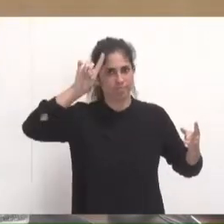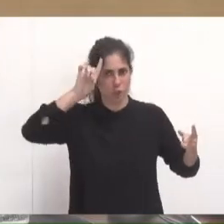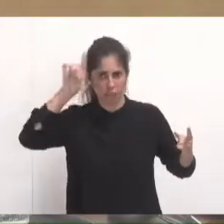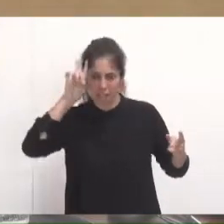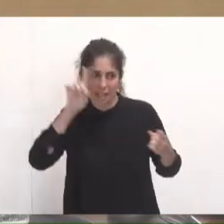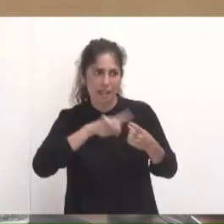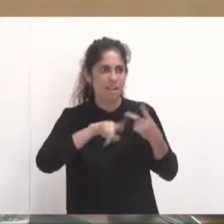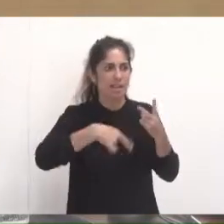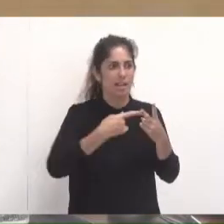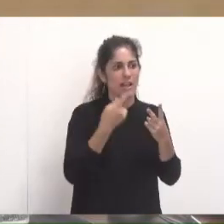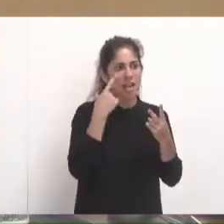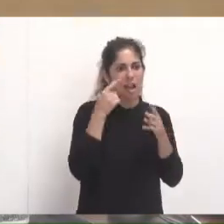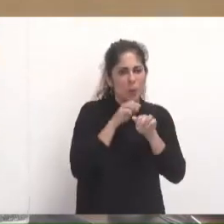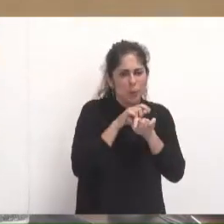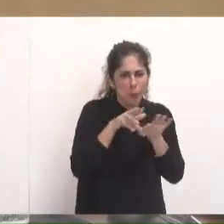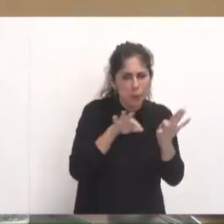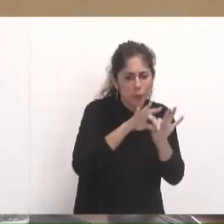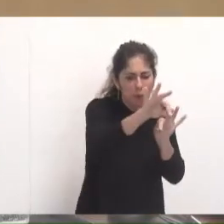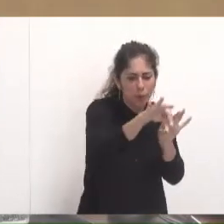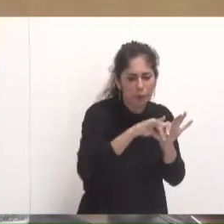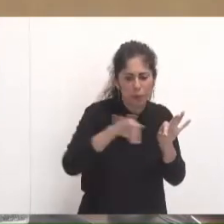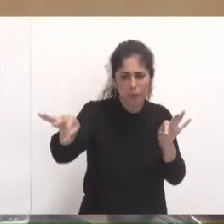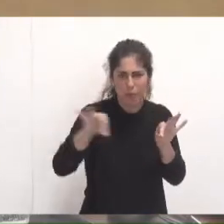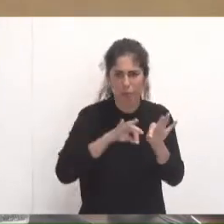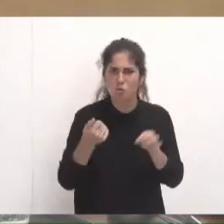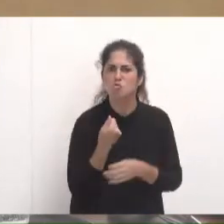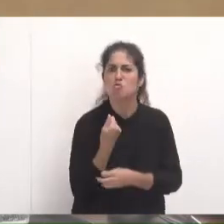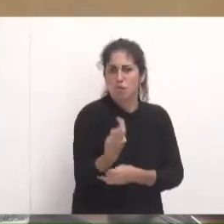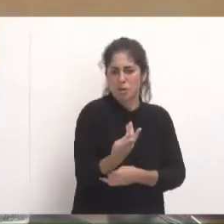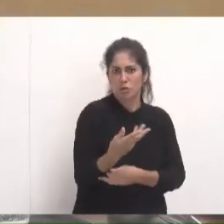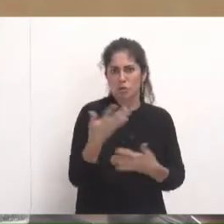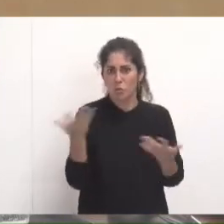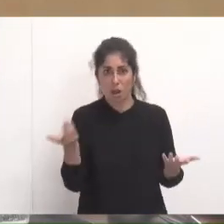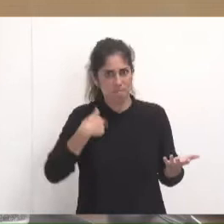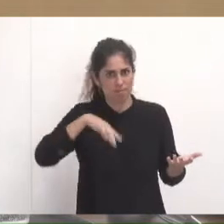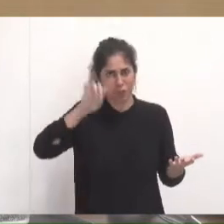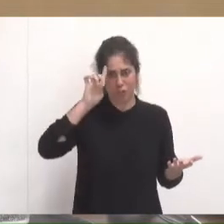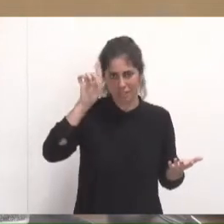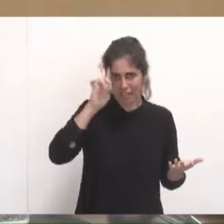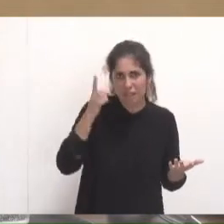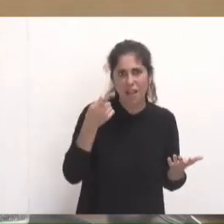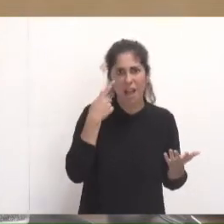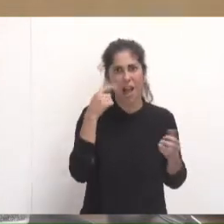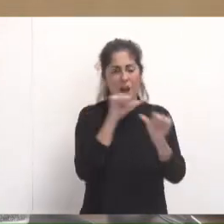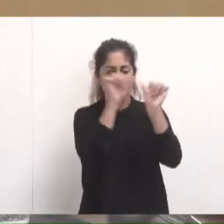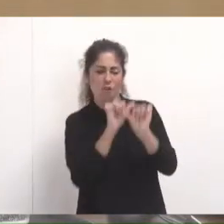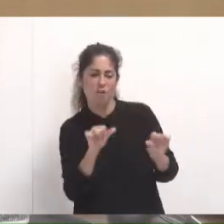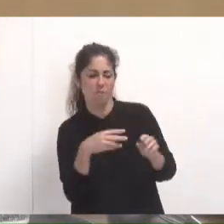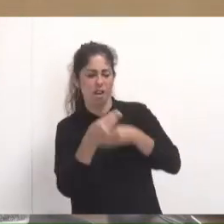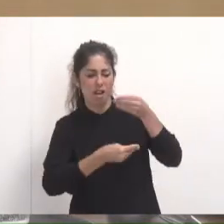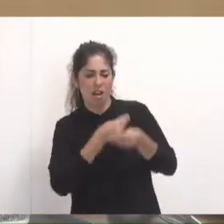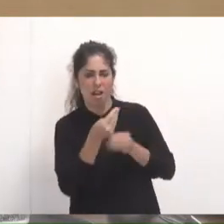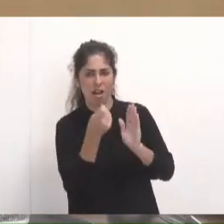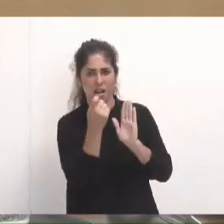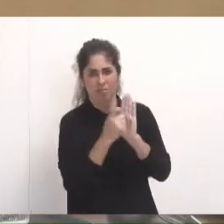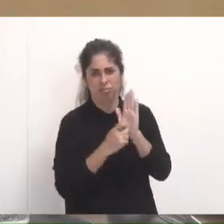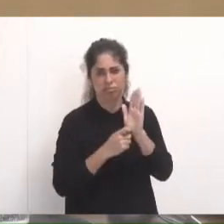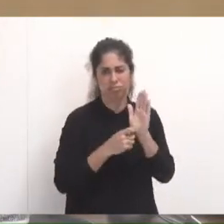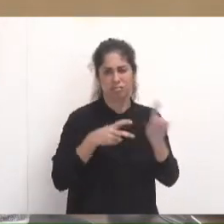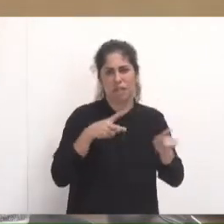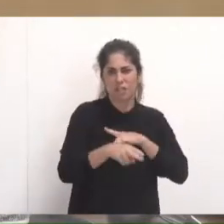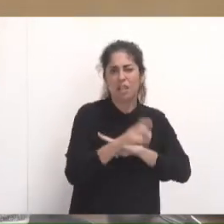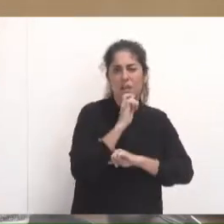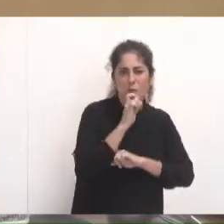cuál era la extensión exacta de esa población, cuáles eran las formas de actuar sobre esa población, cuál era su forma de